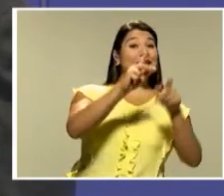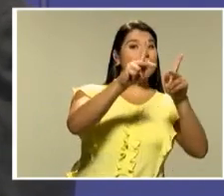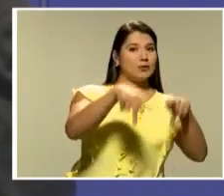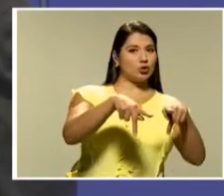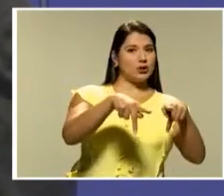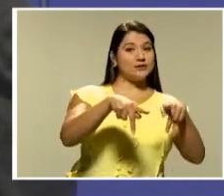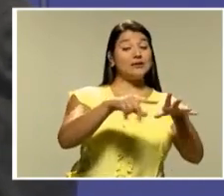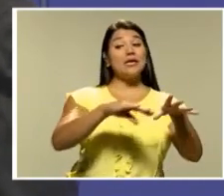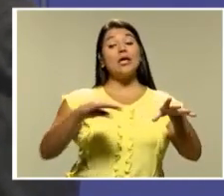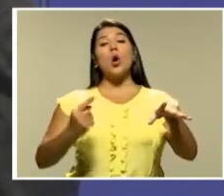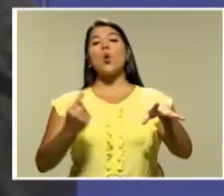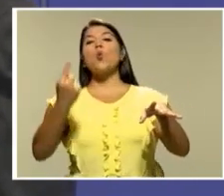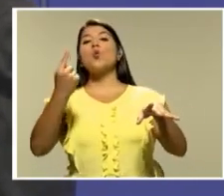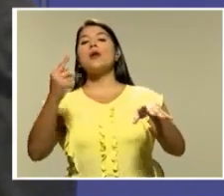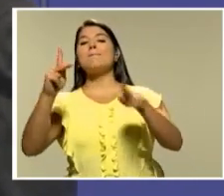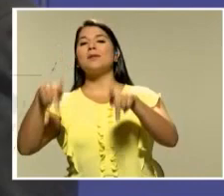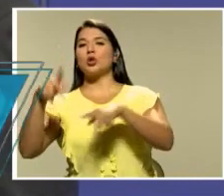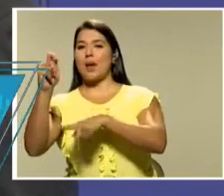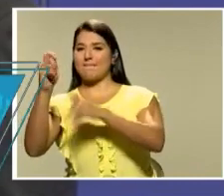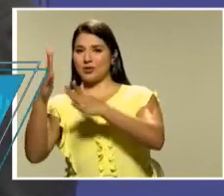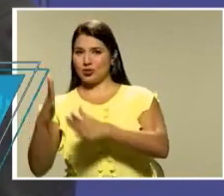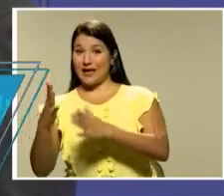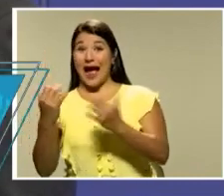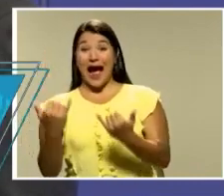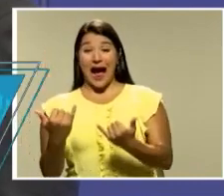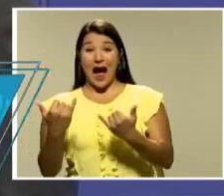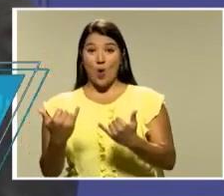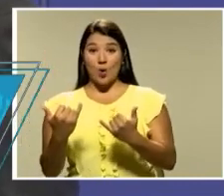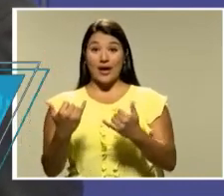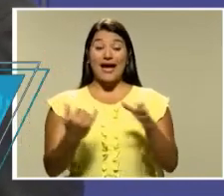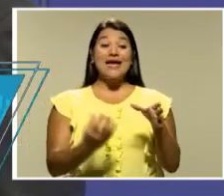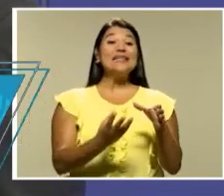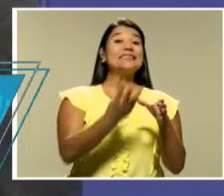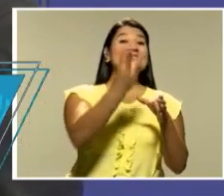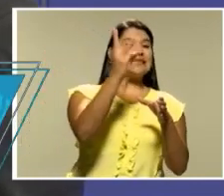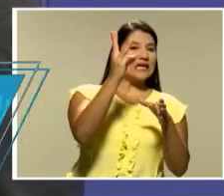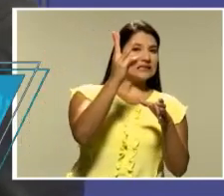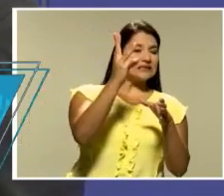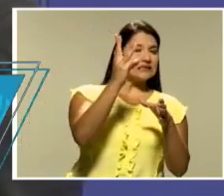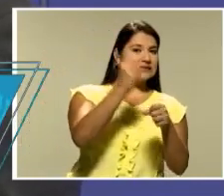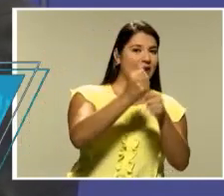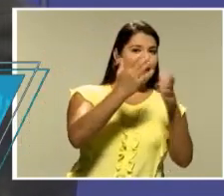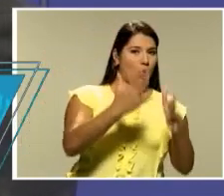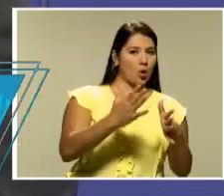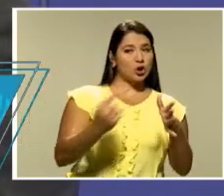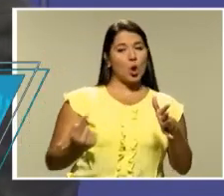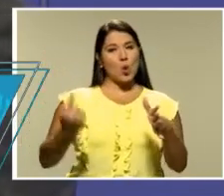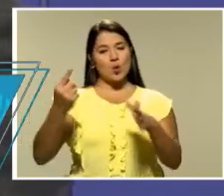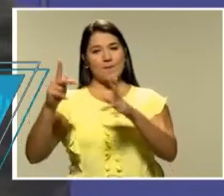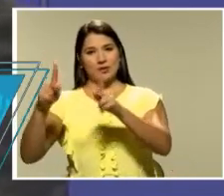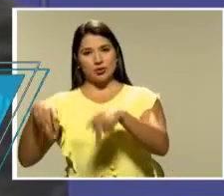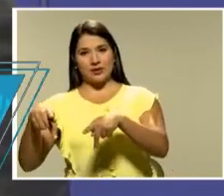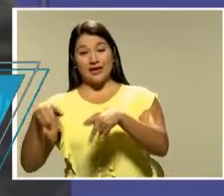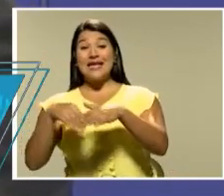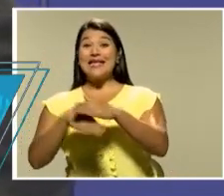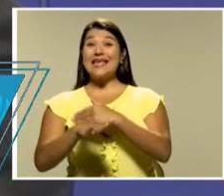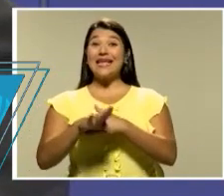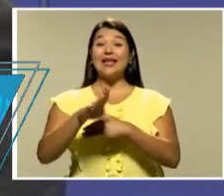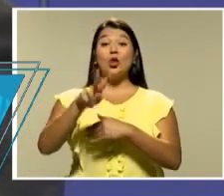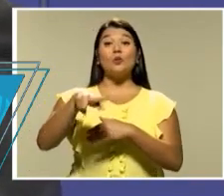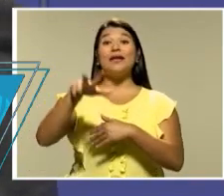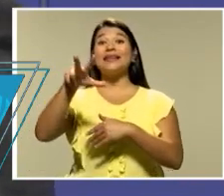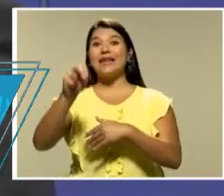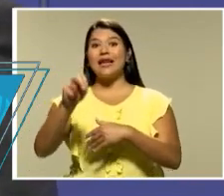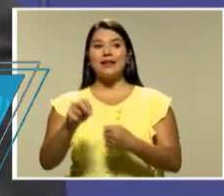cada pensionado. Hoy hay 6 trabajadores por cada pensionado. En el 2050 habrá 2 trabajadores por cada pensionado y